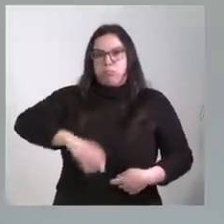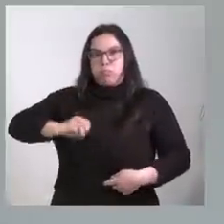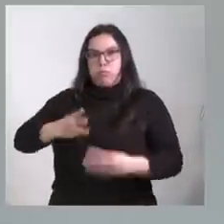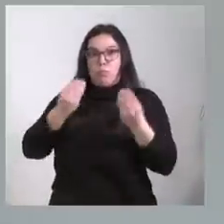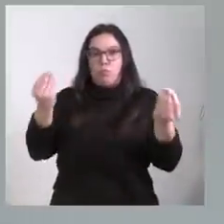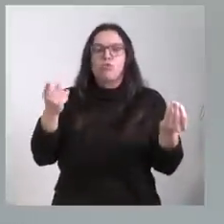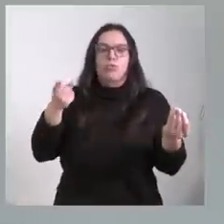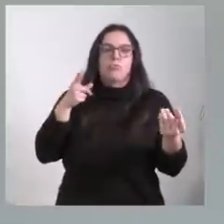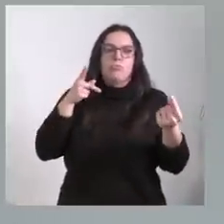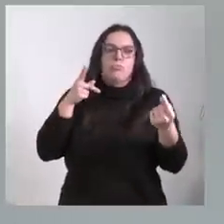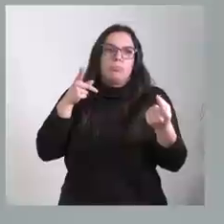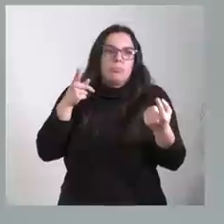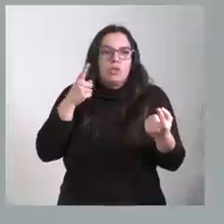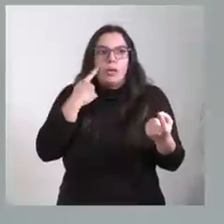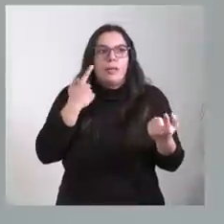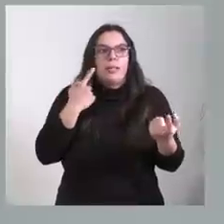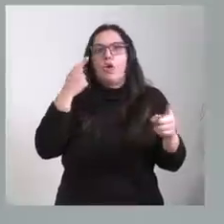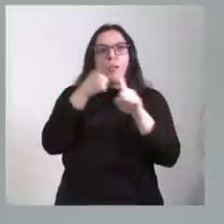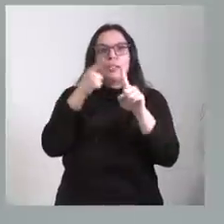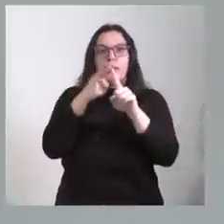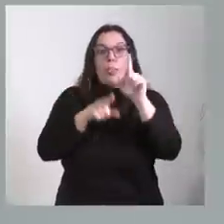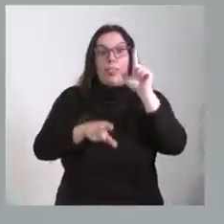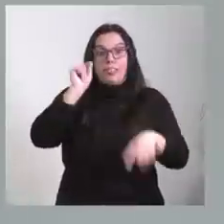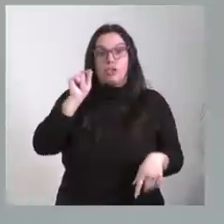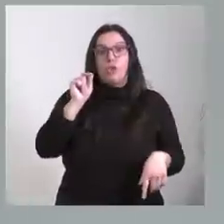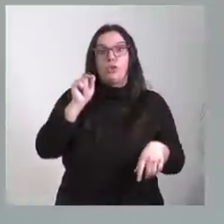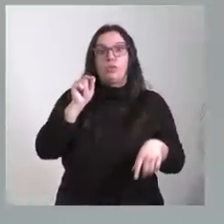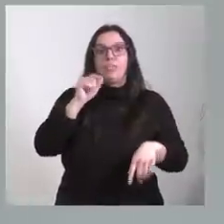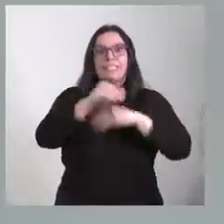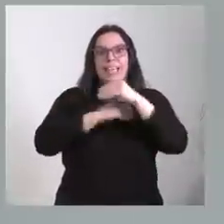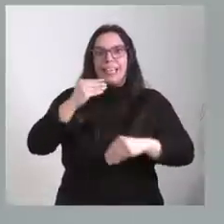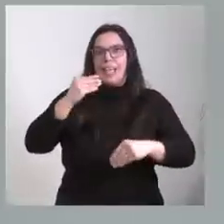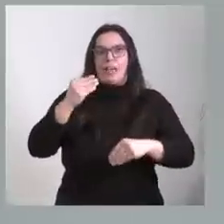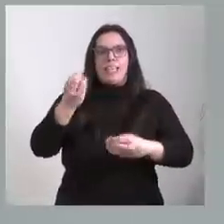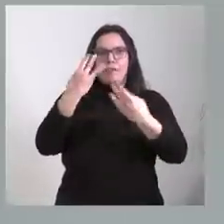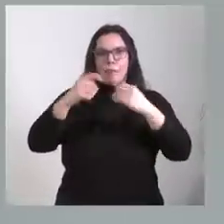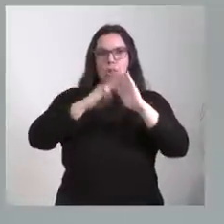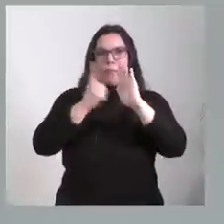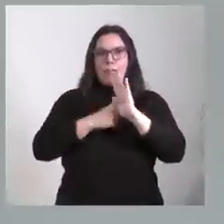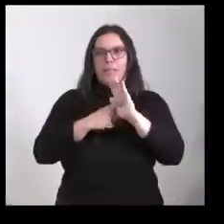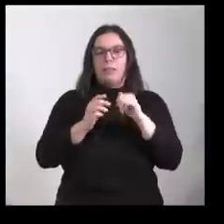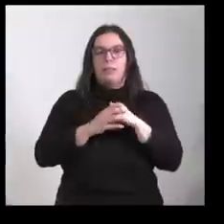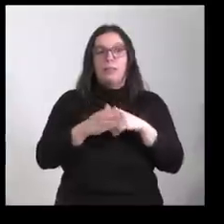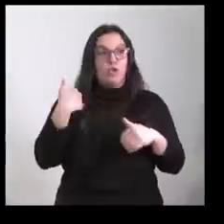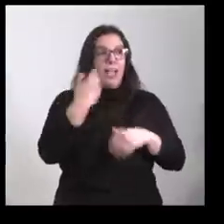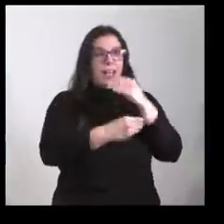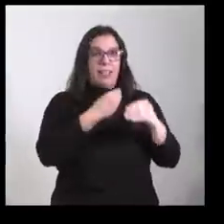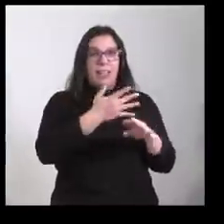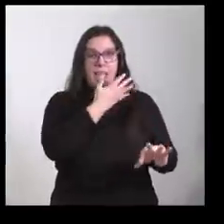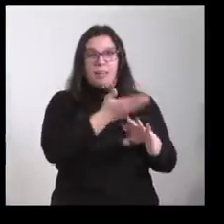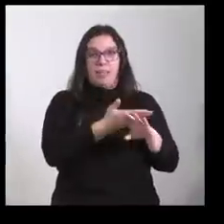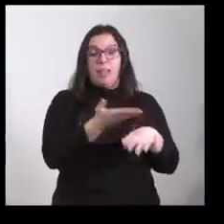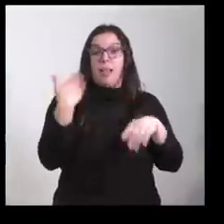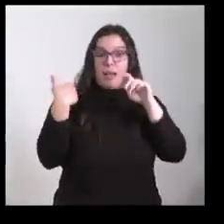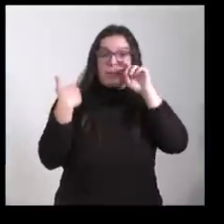niños entonces se trata de que esa decisión se adopte de la manera más informada posible pero eso ya se hacía O sea ya era obligatorio